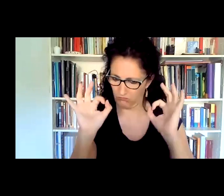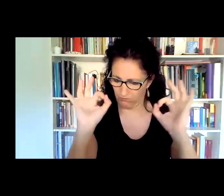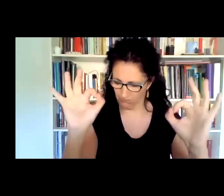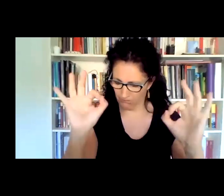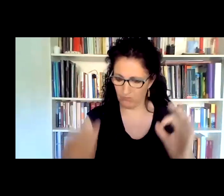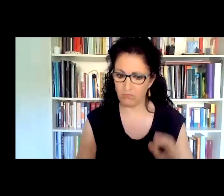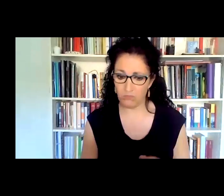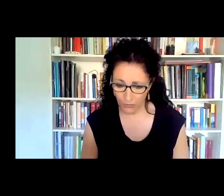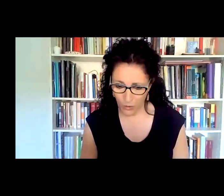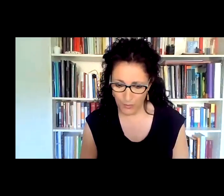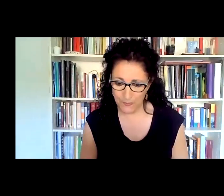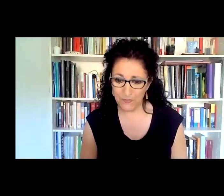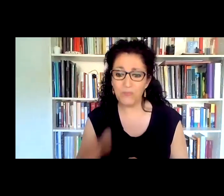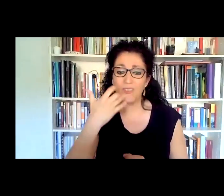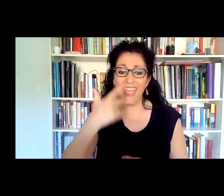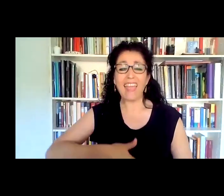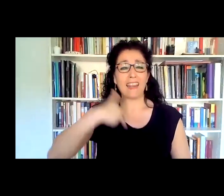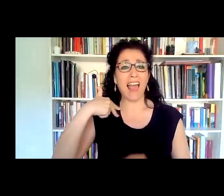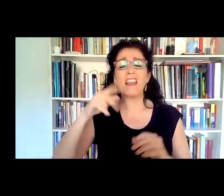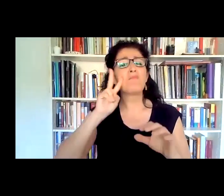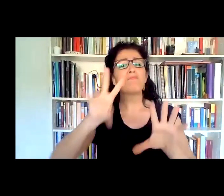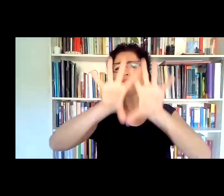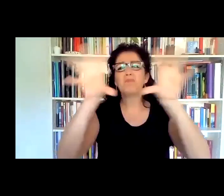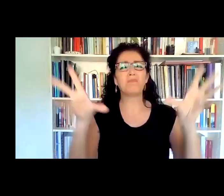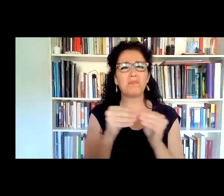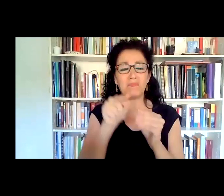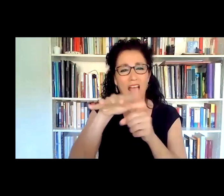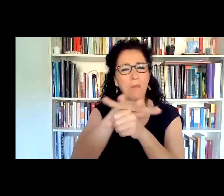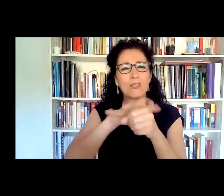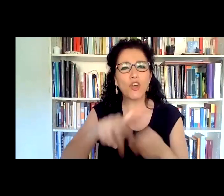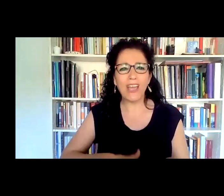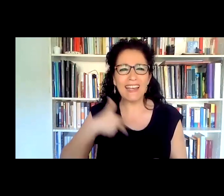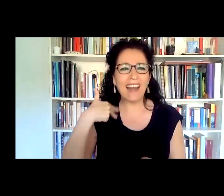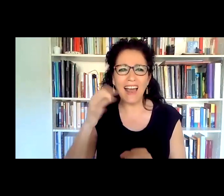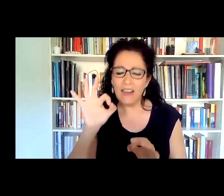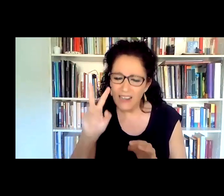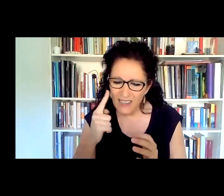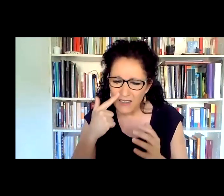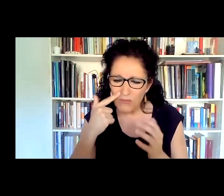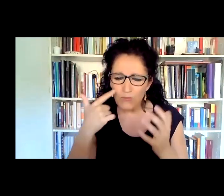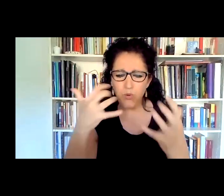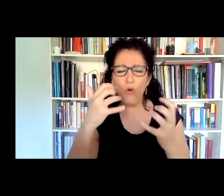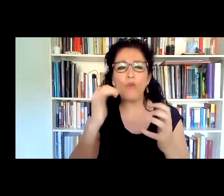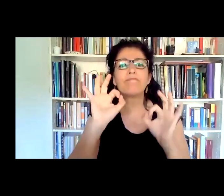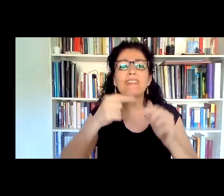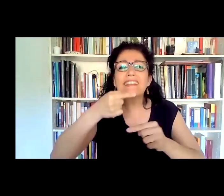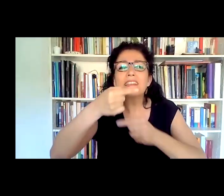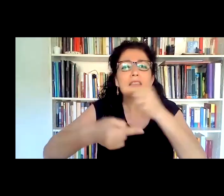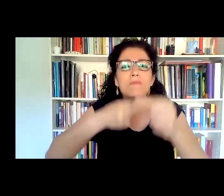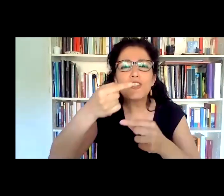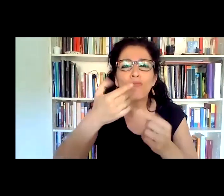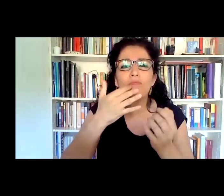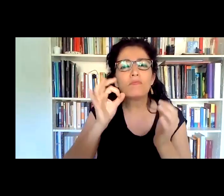35% proceden de familias con padres-madres sordos. En general, dentro de